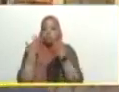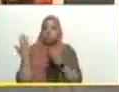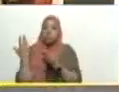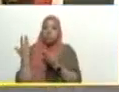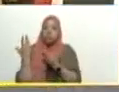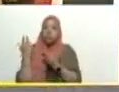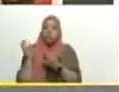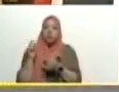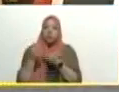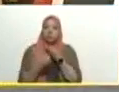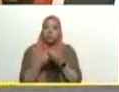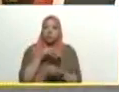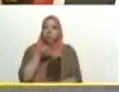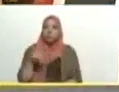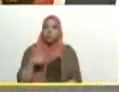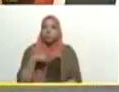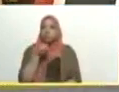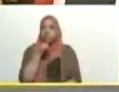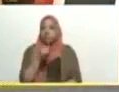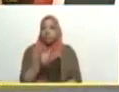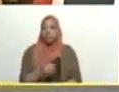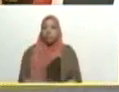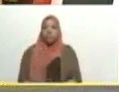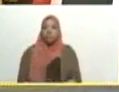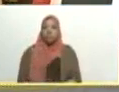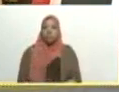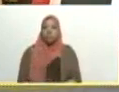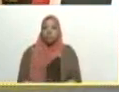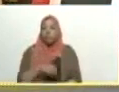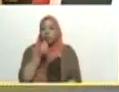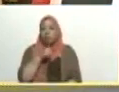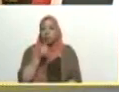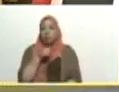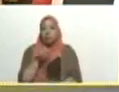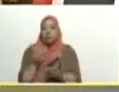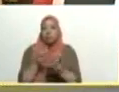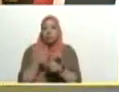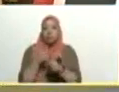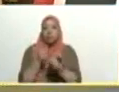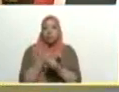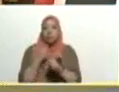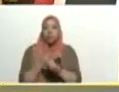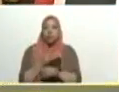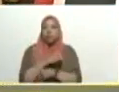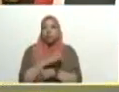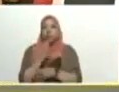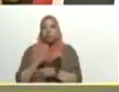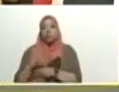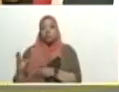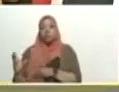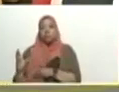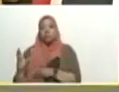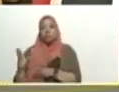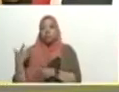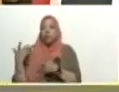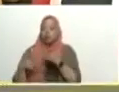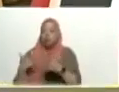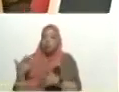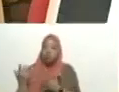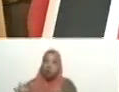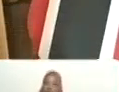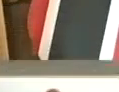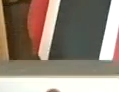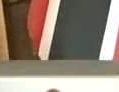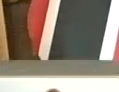sus reservas de gas. Y las reservas de gas en el Caribe nos están colocando en este